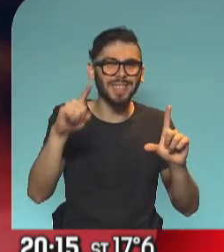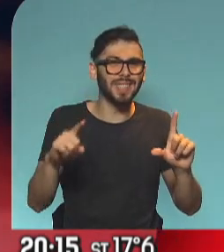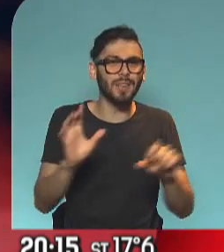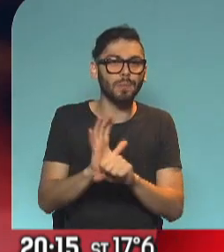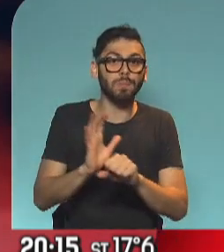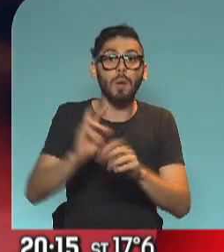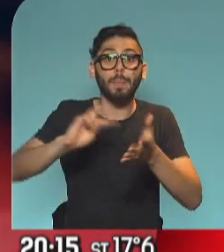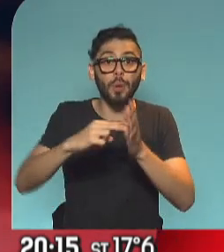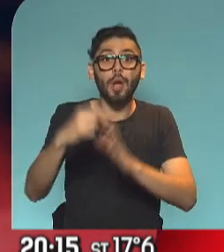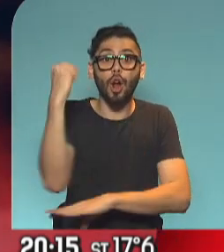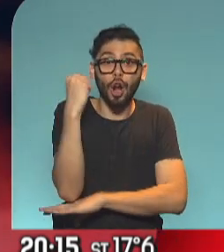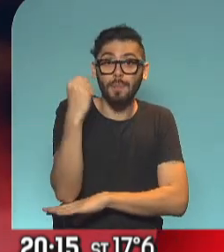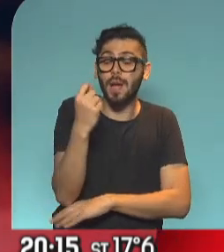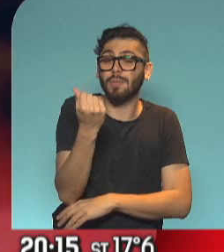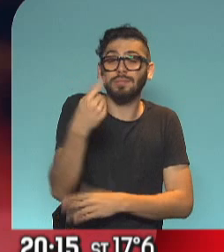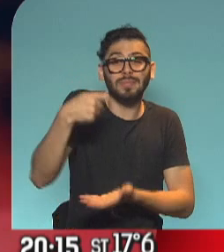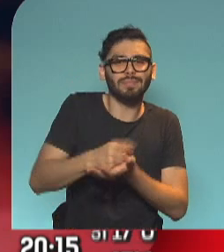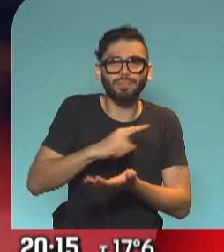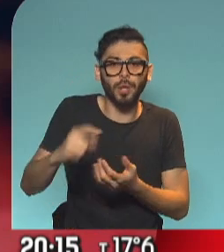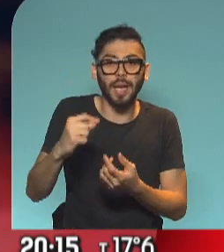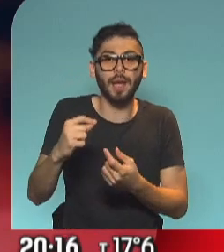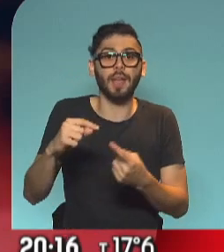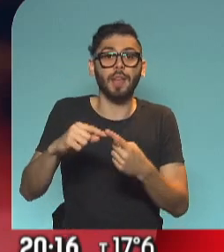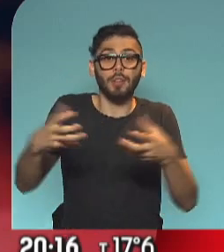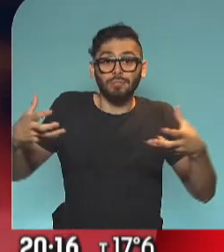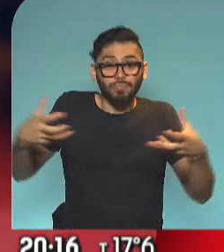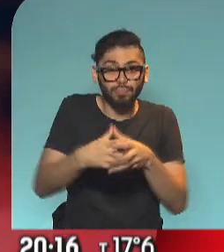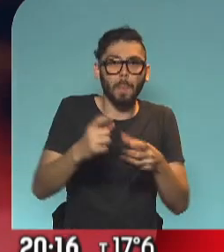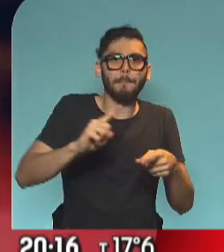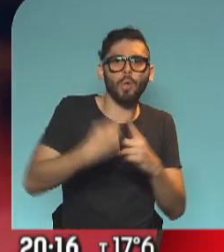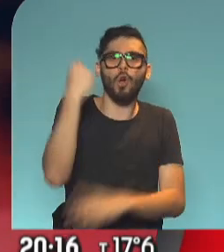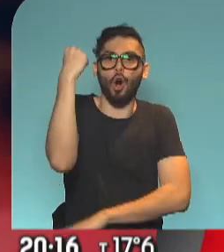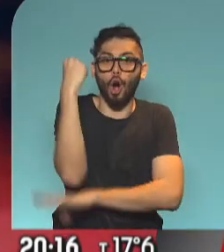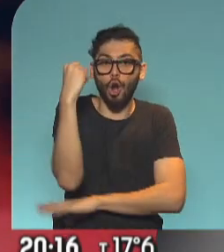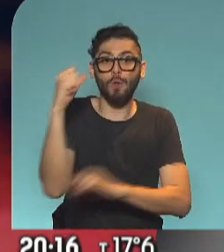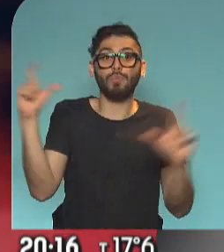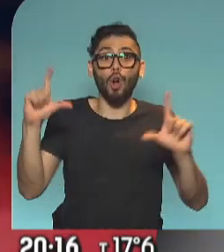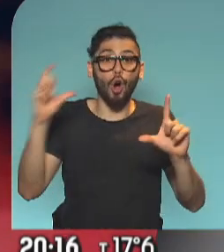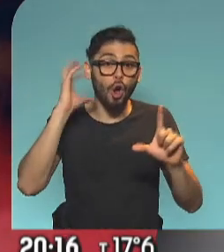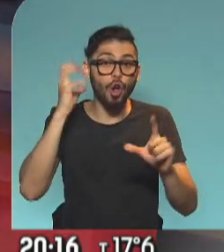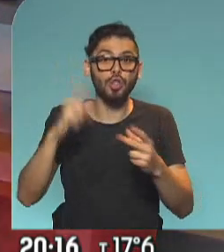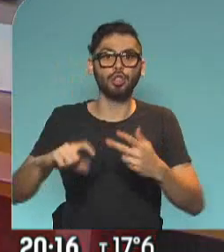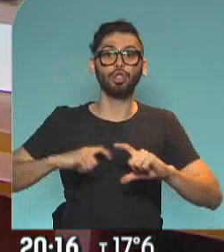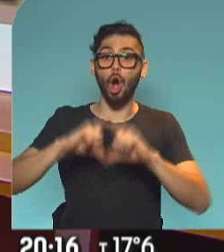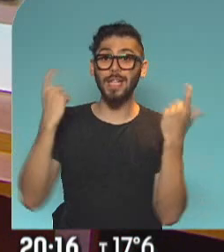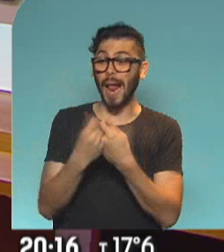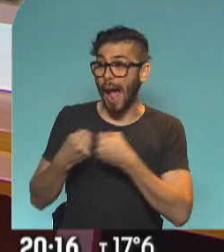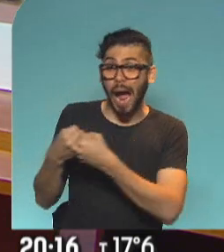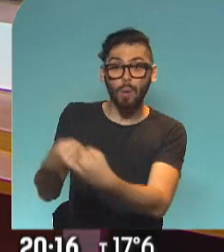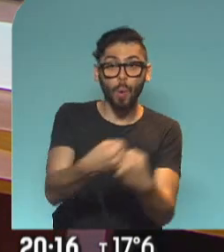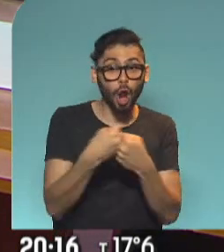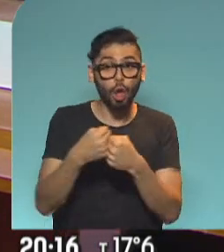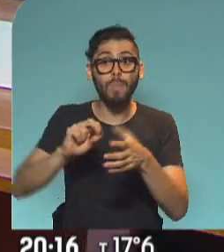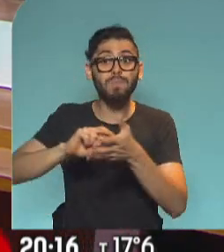al conjunto de los sectores políticos, económicos, mediáticos, sociales de la República Argentina? Parece utópico. Sí. Parece utópico.